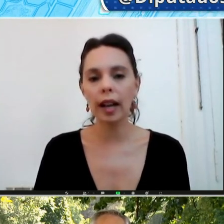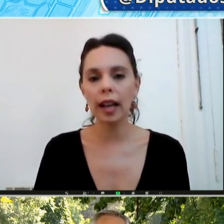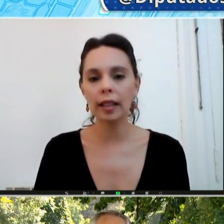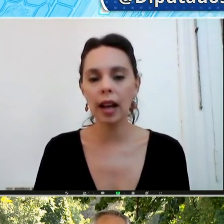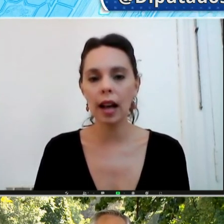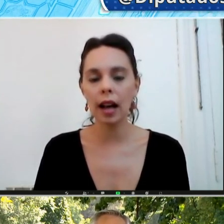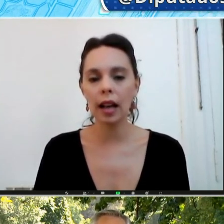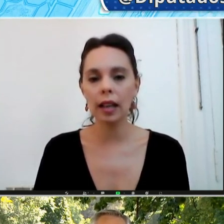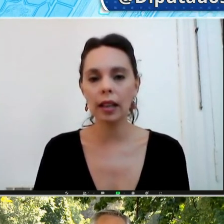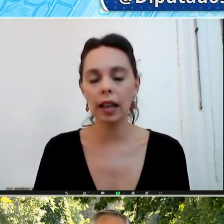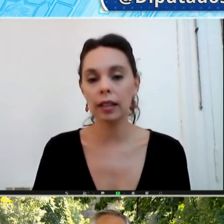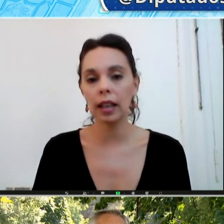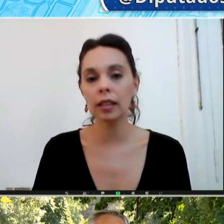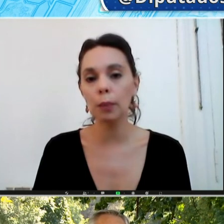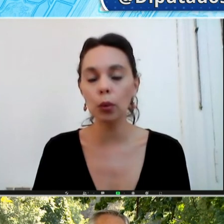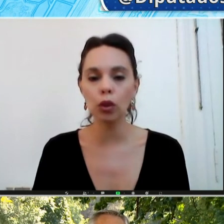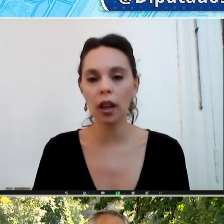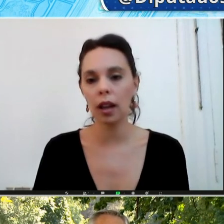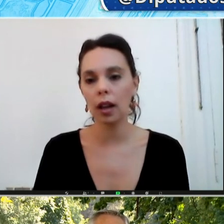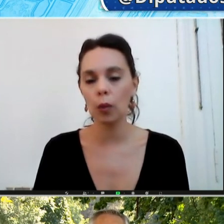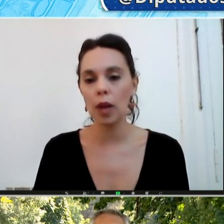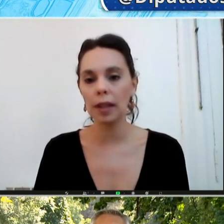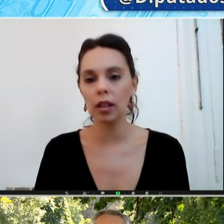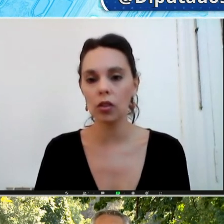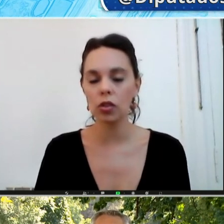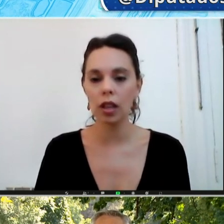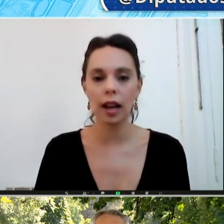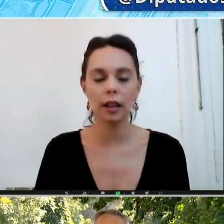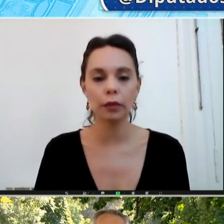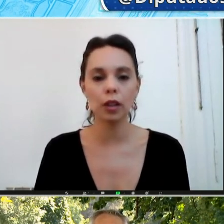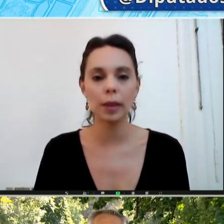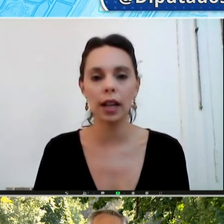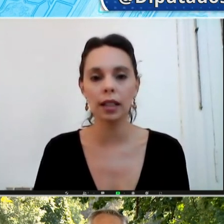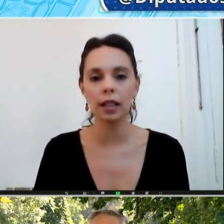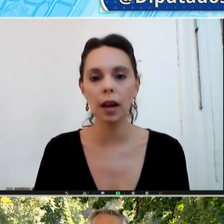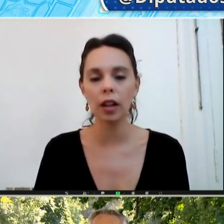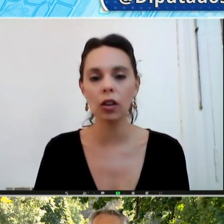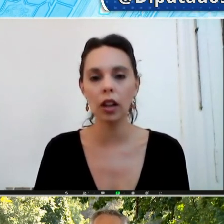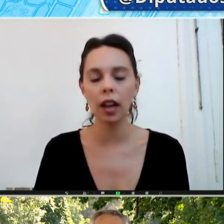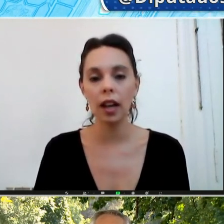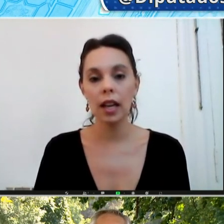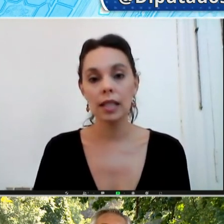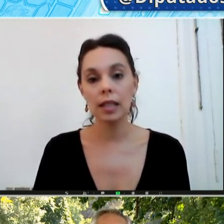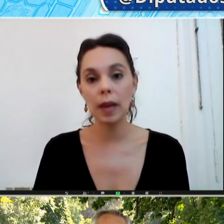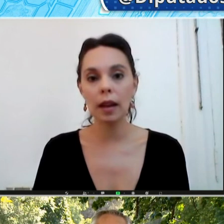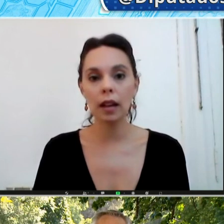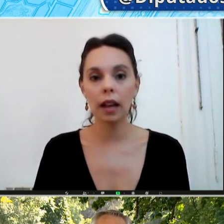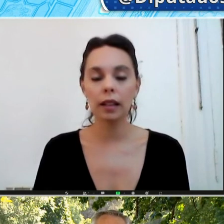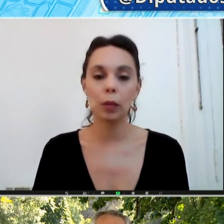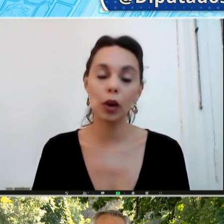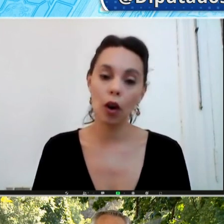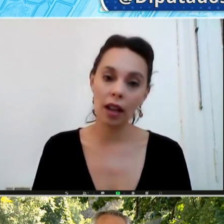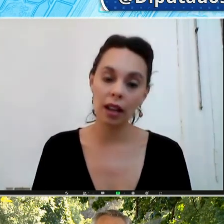con Heller. Este punto que obviamente consideran fundamental, que tiene que ver con que si